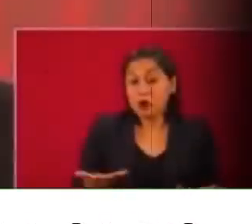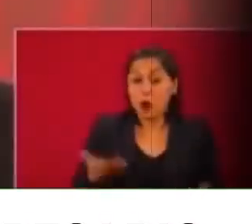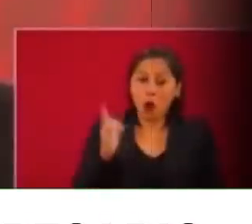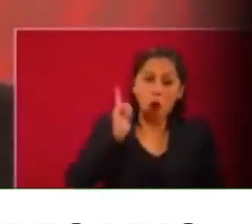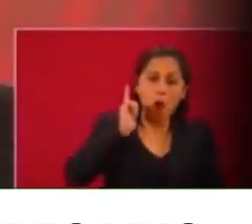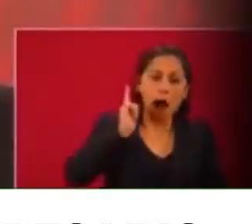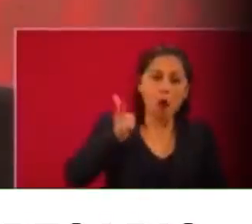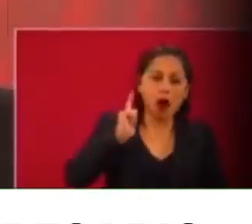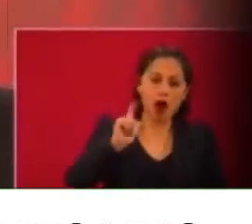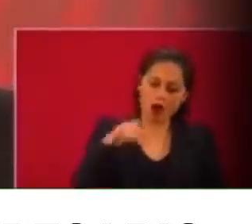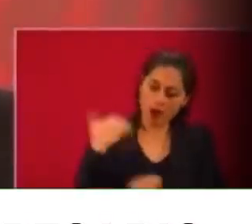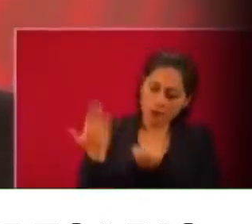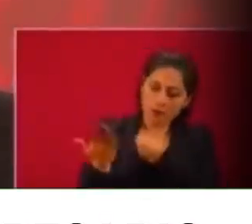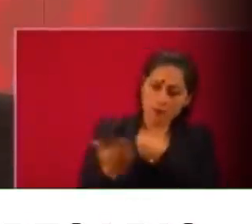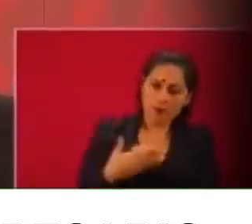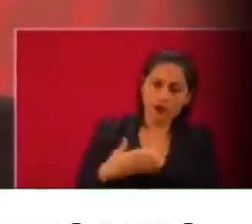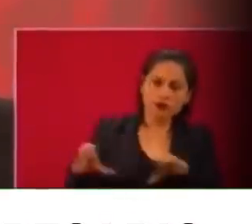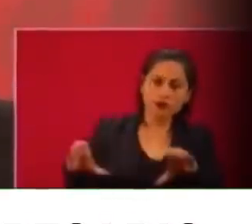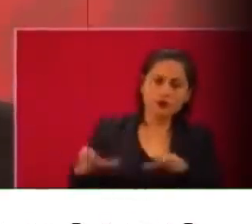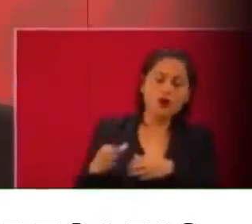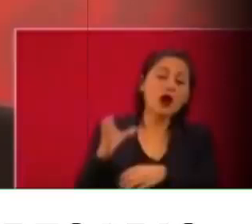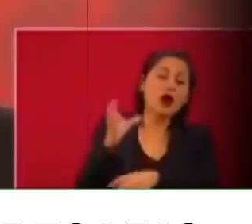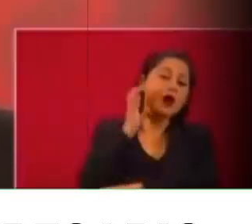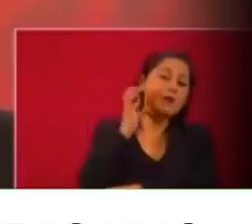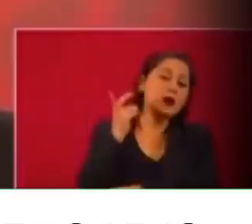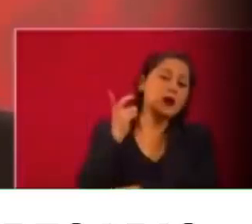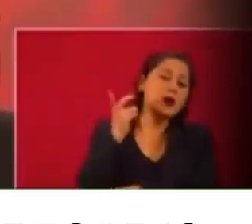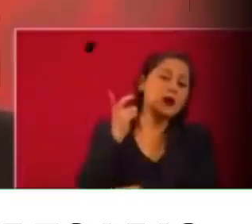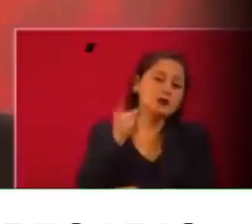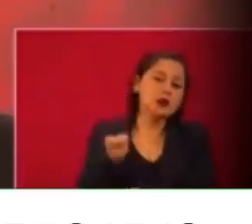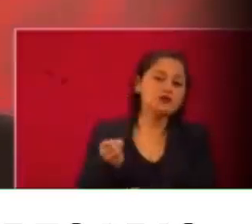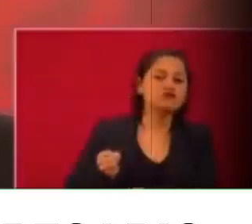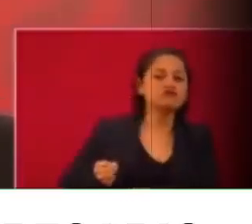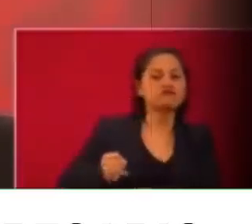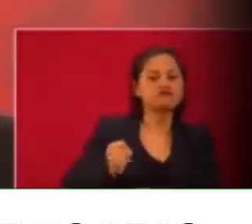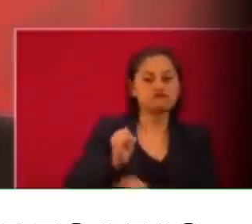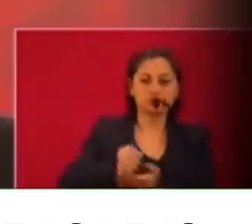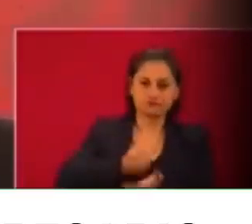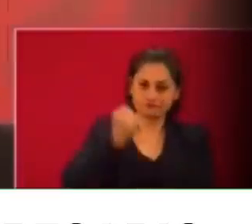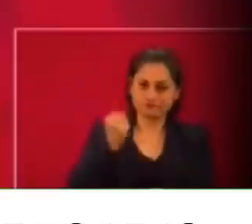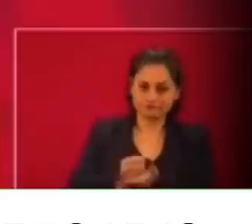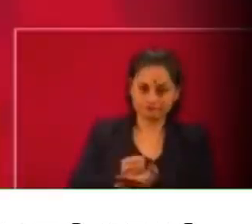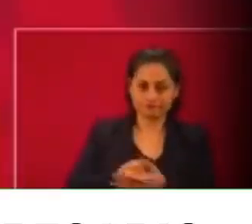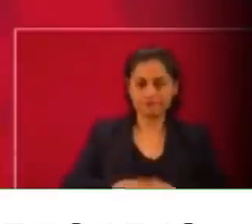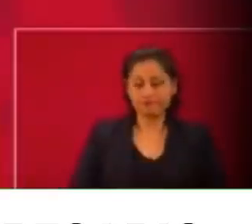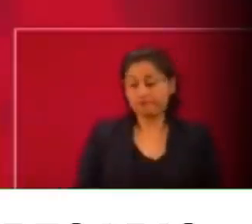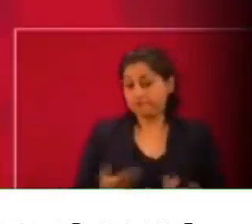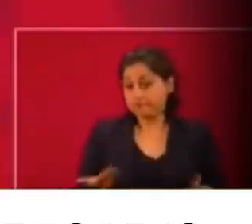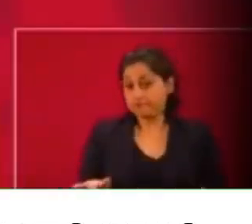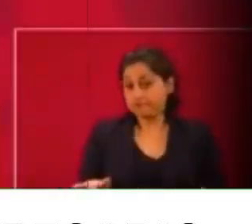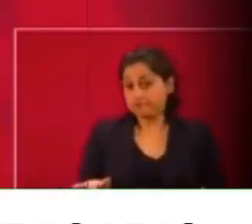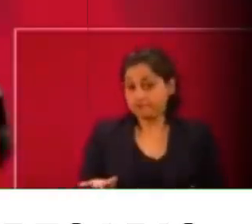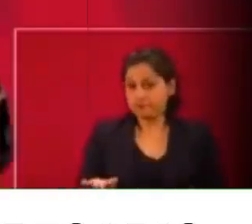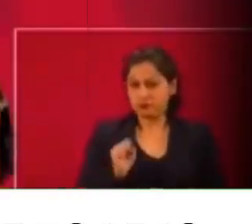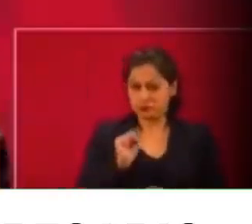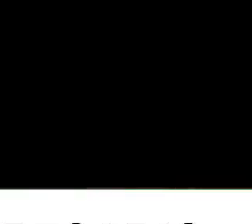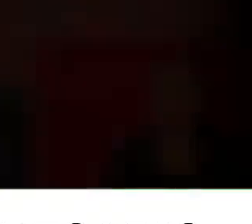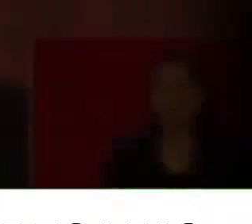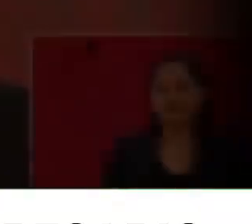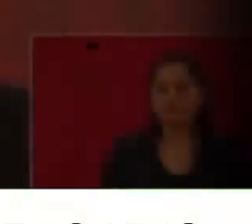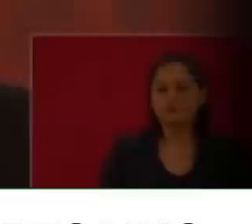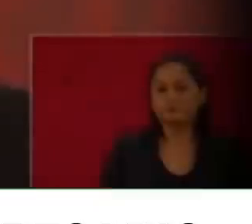su mandato, el tigre López Obrador advertía que sería mejor que devolviera el dinero o de lo contrario habría consecuencias